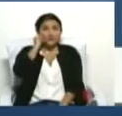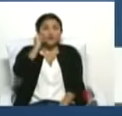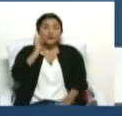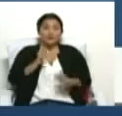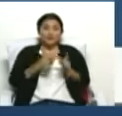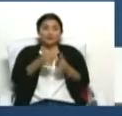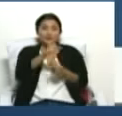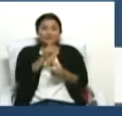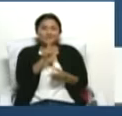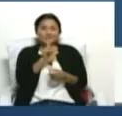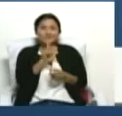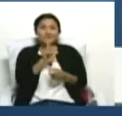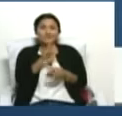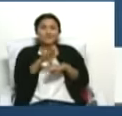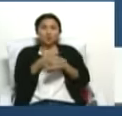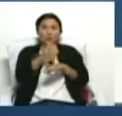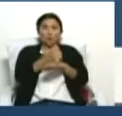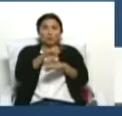en este caso,